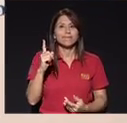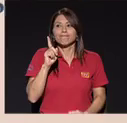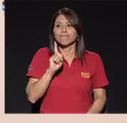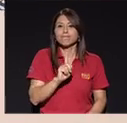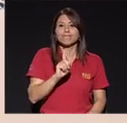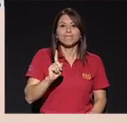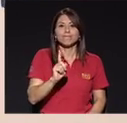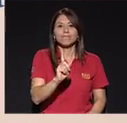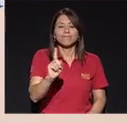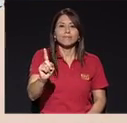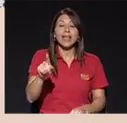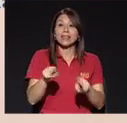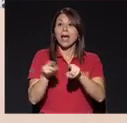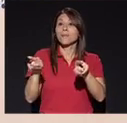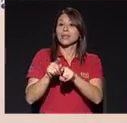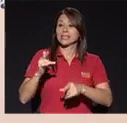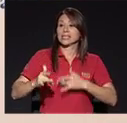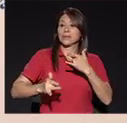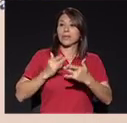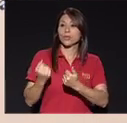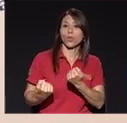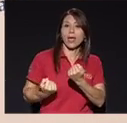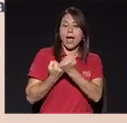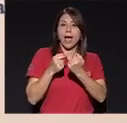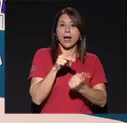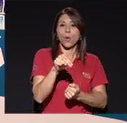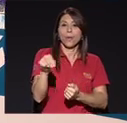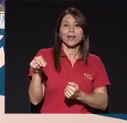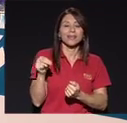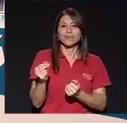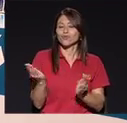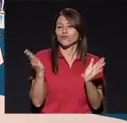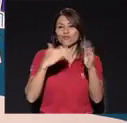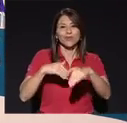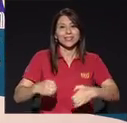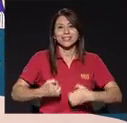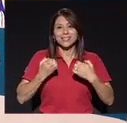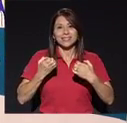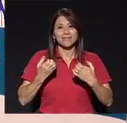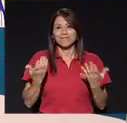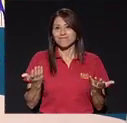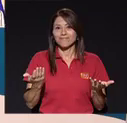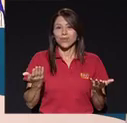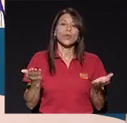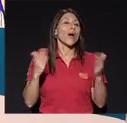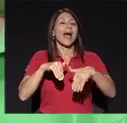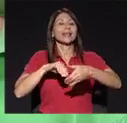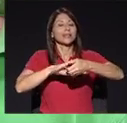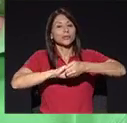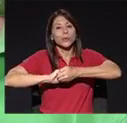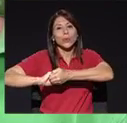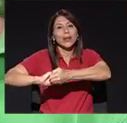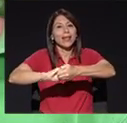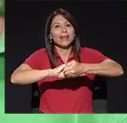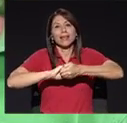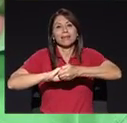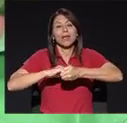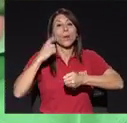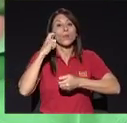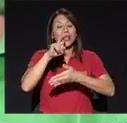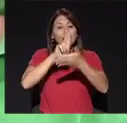para desplazarse también. El compañerismo, no existe mucho compañerismo tampoco hay solidaridad, porque